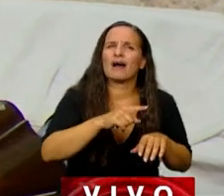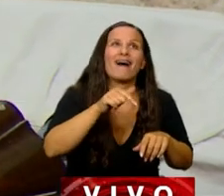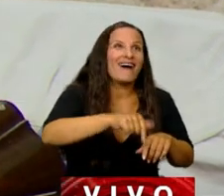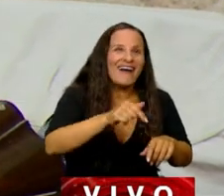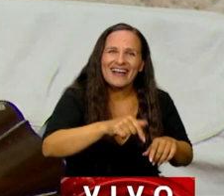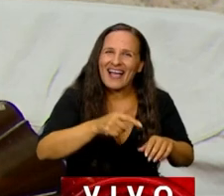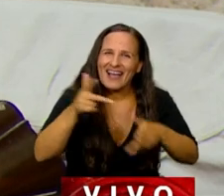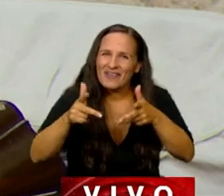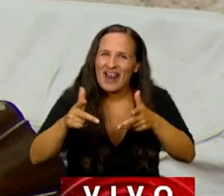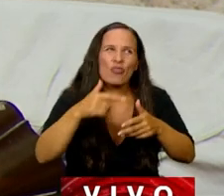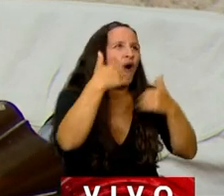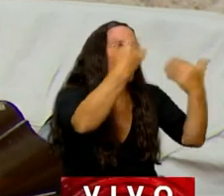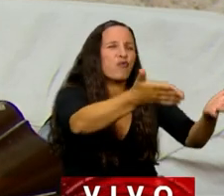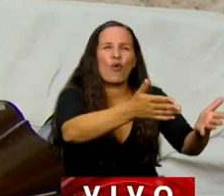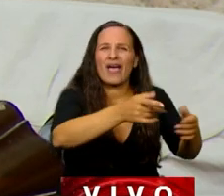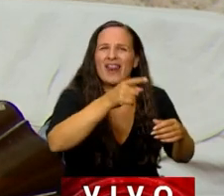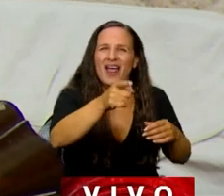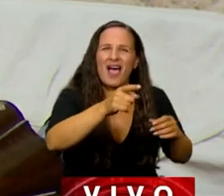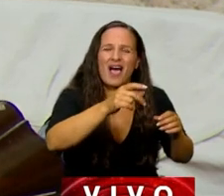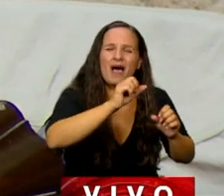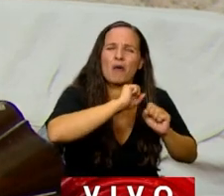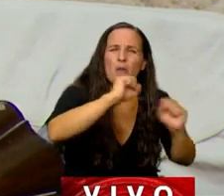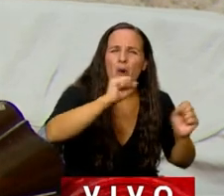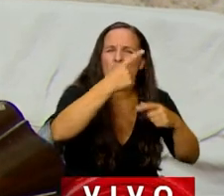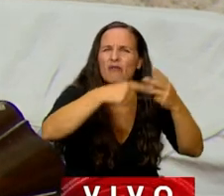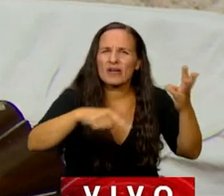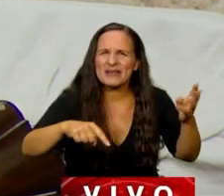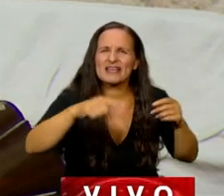contra la movilización que repudiaba